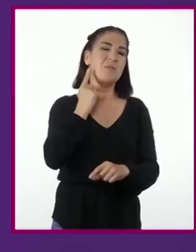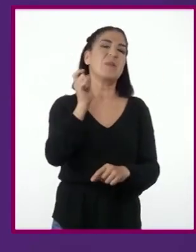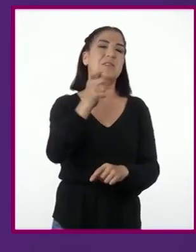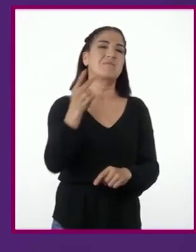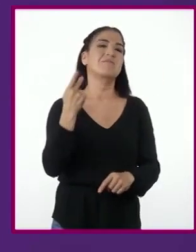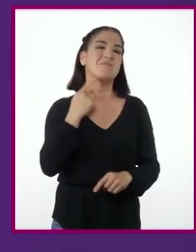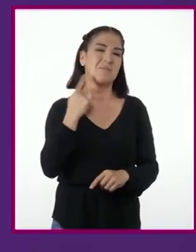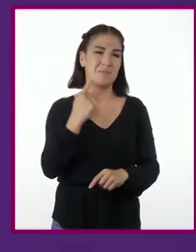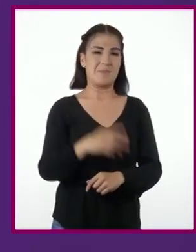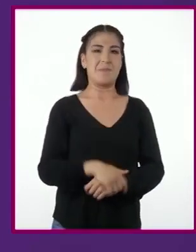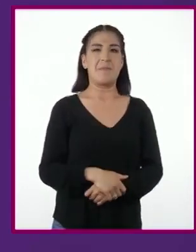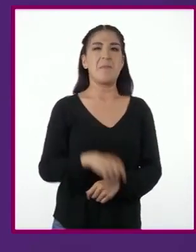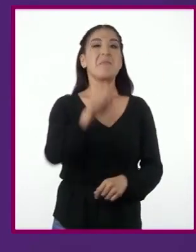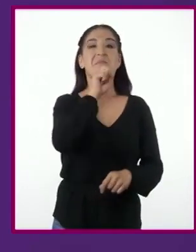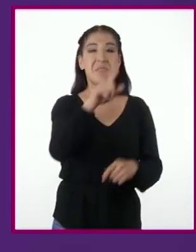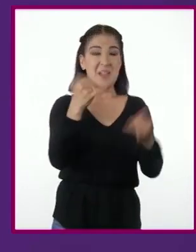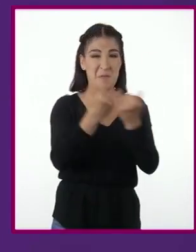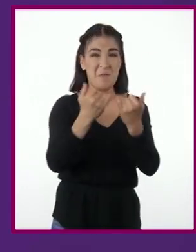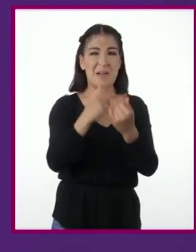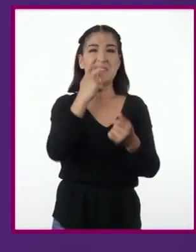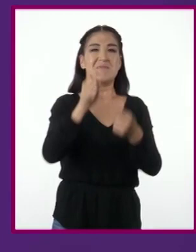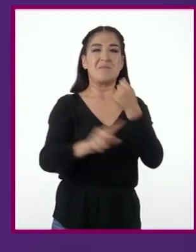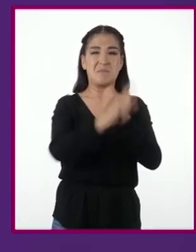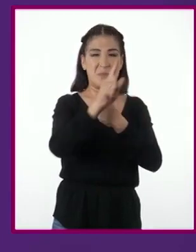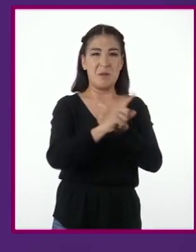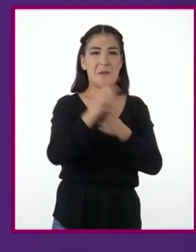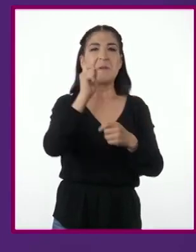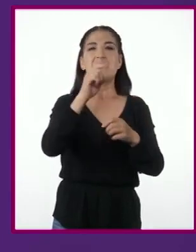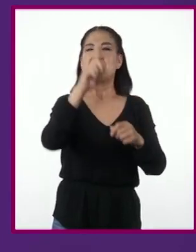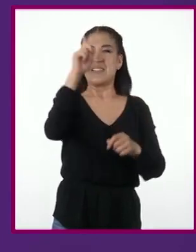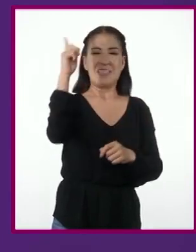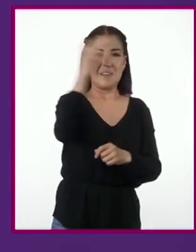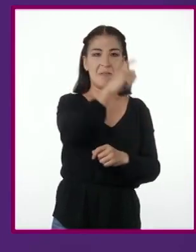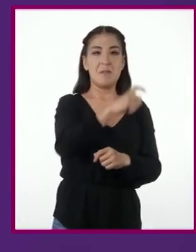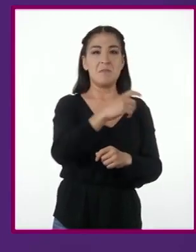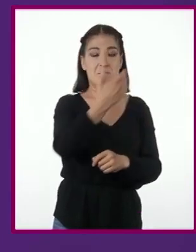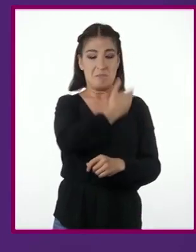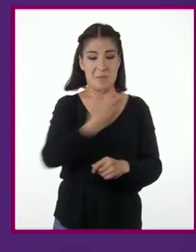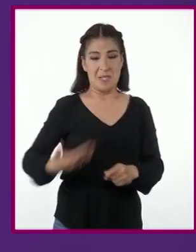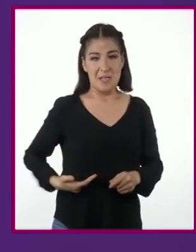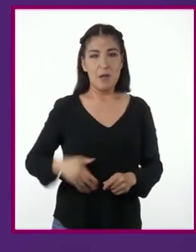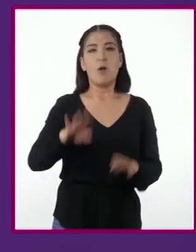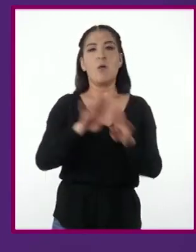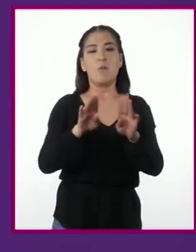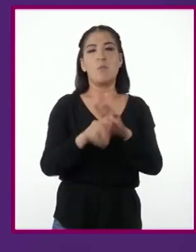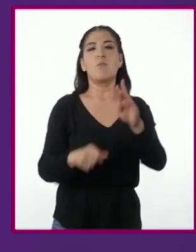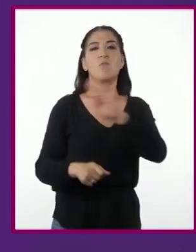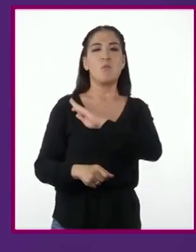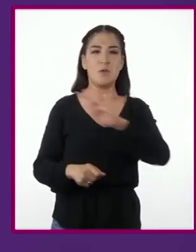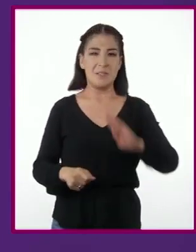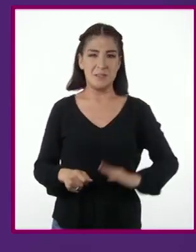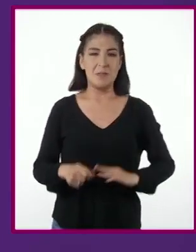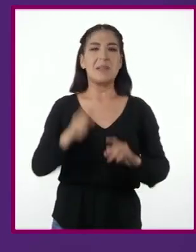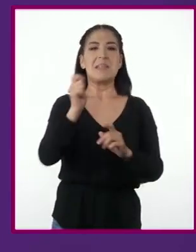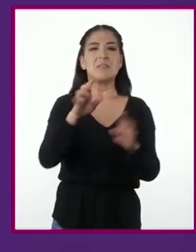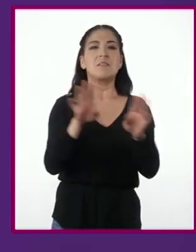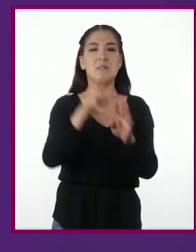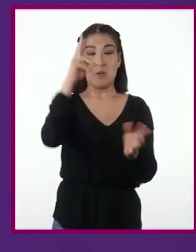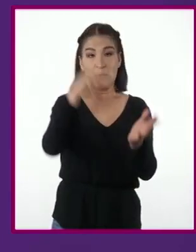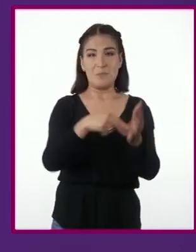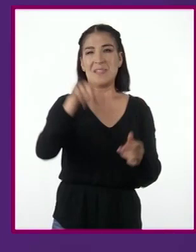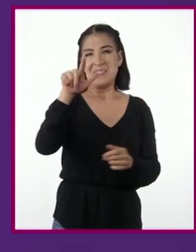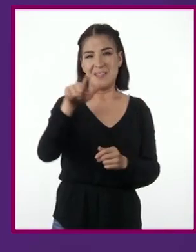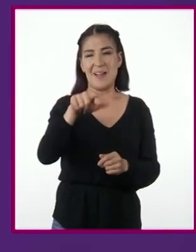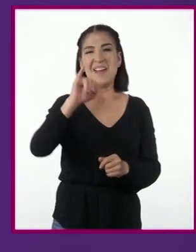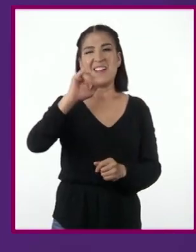política. La brecha más grande en este ámbito se encuentra en las presidencias municipales, ya que en 2017, según el